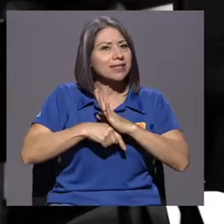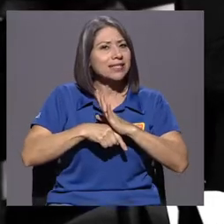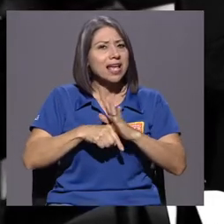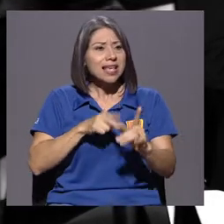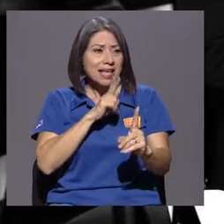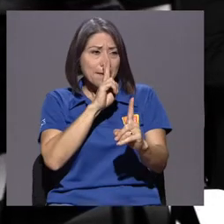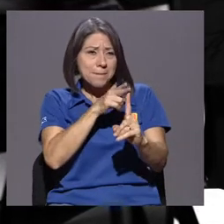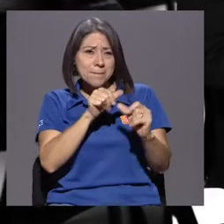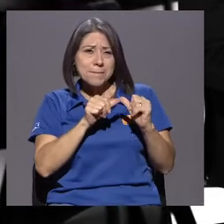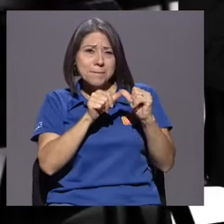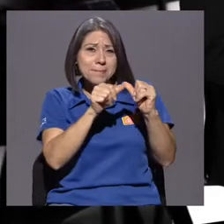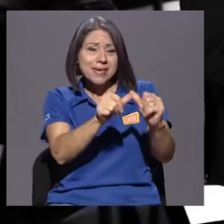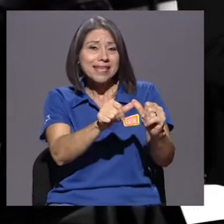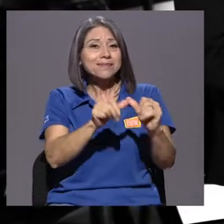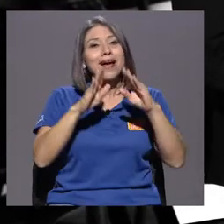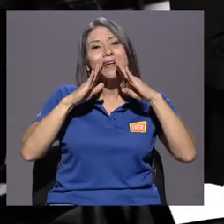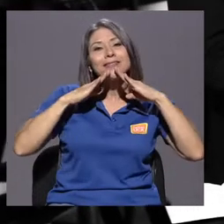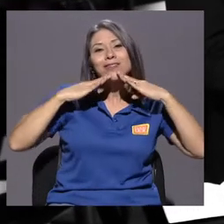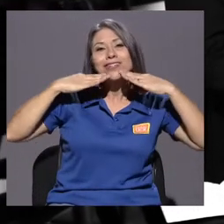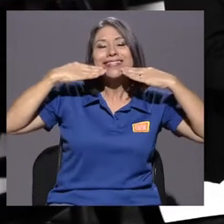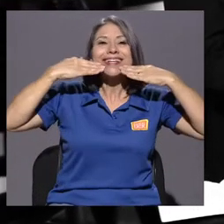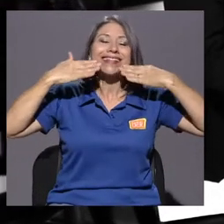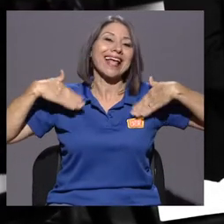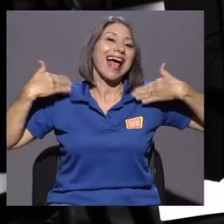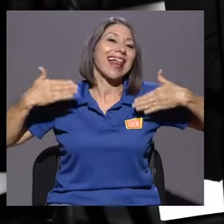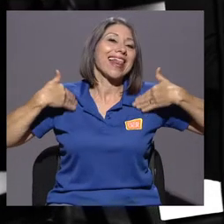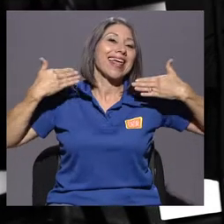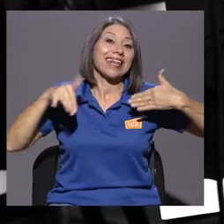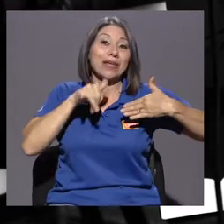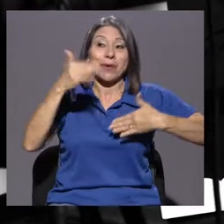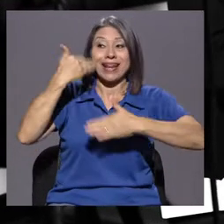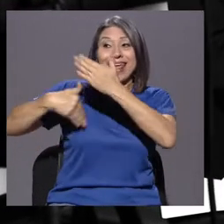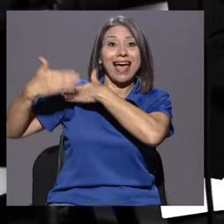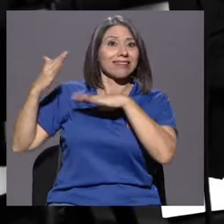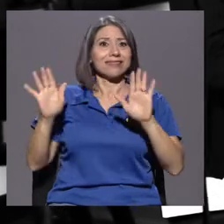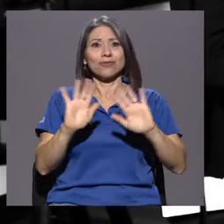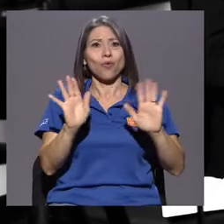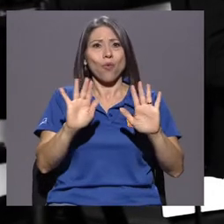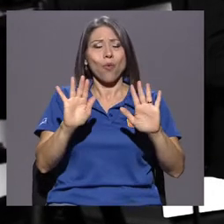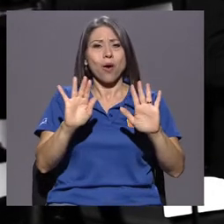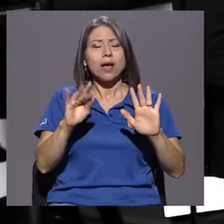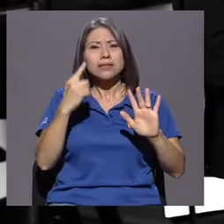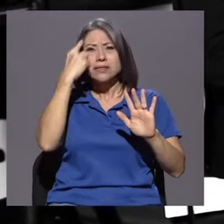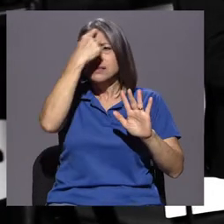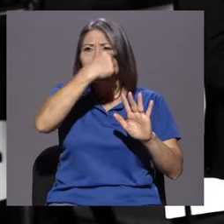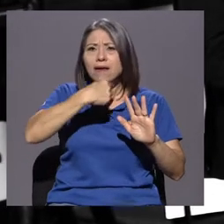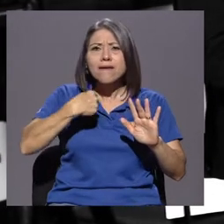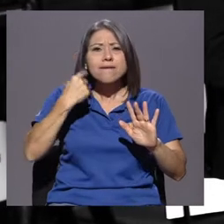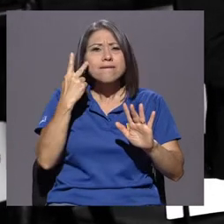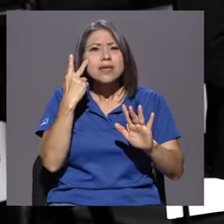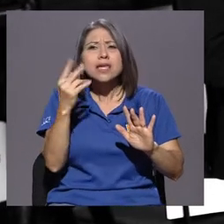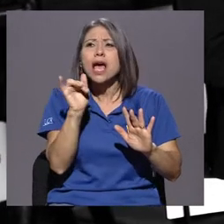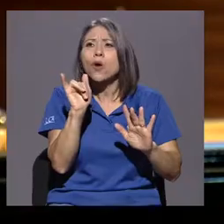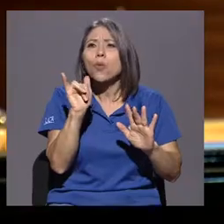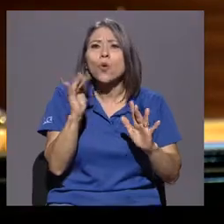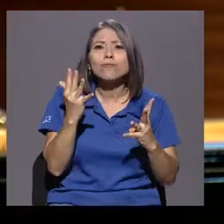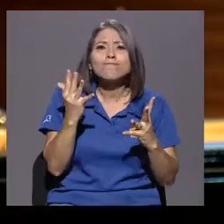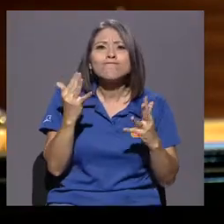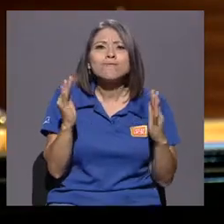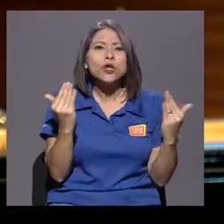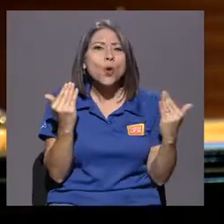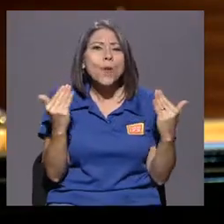la bibiana sonriente alegre de la de antaño de pronto lucía como un animalito acorralado